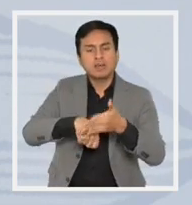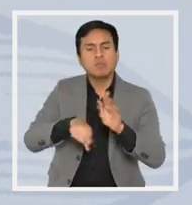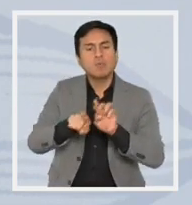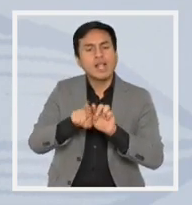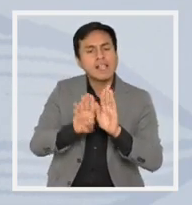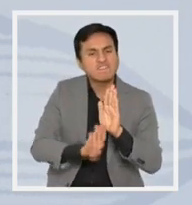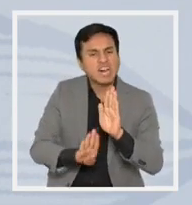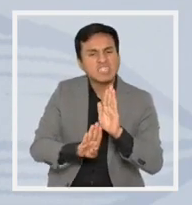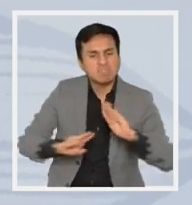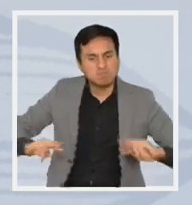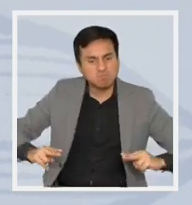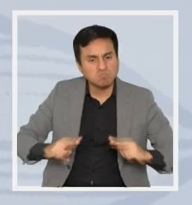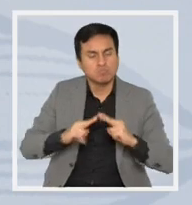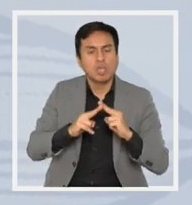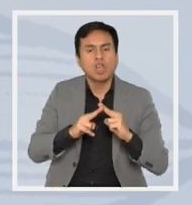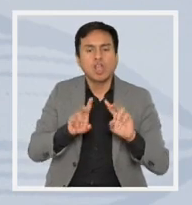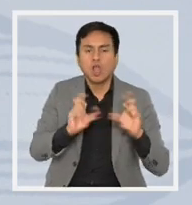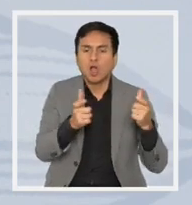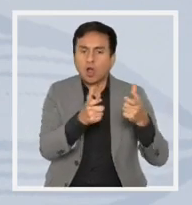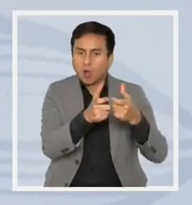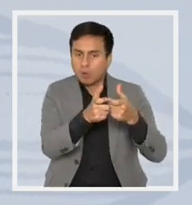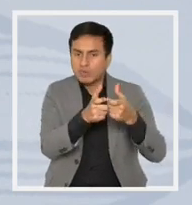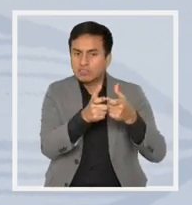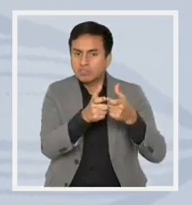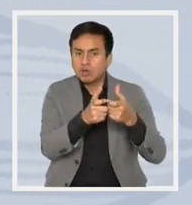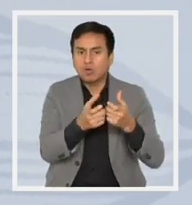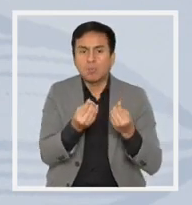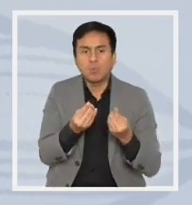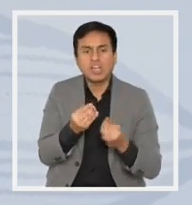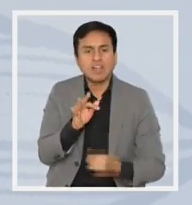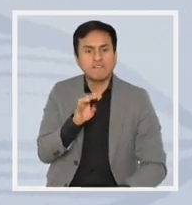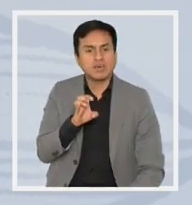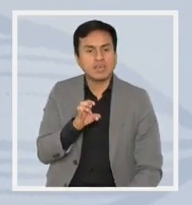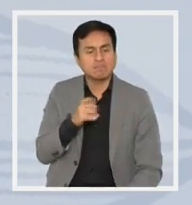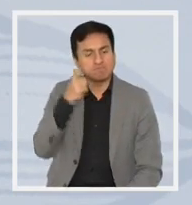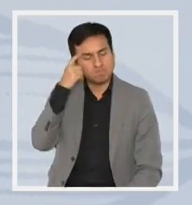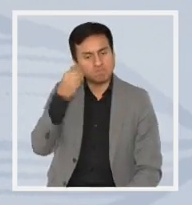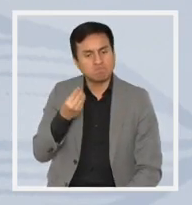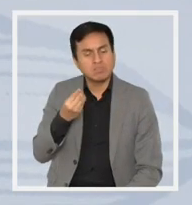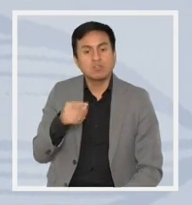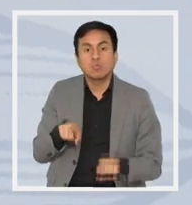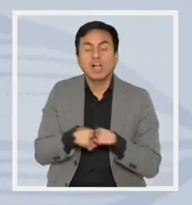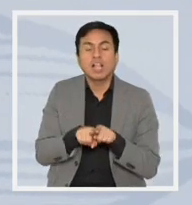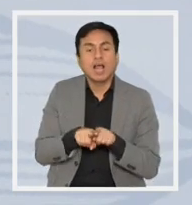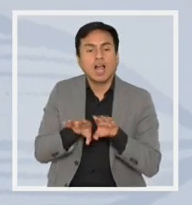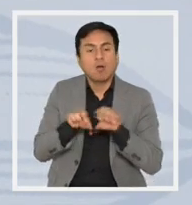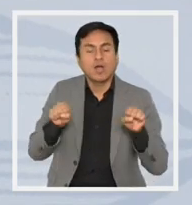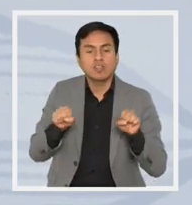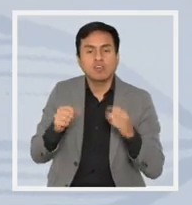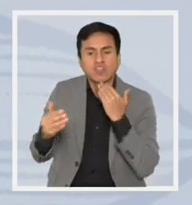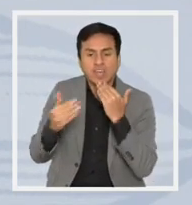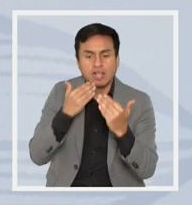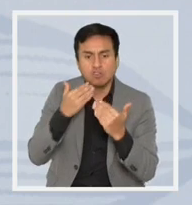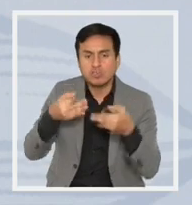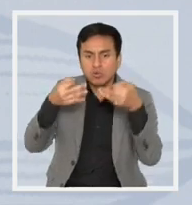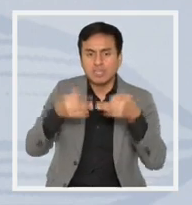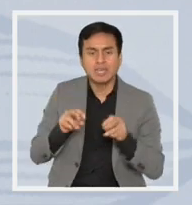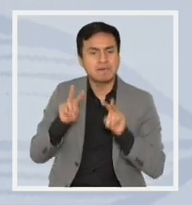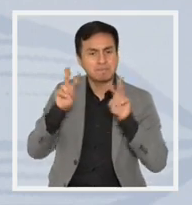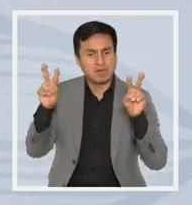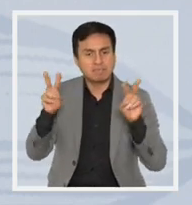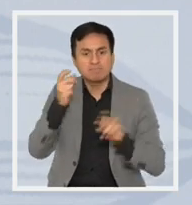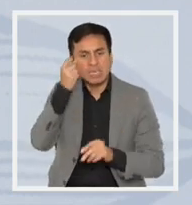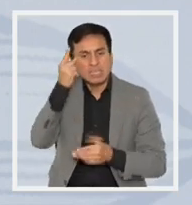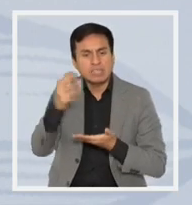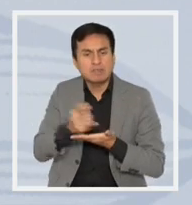bases de esta comisión de buena fe, un acuerdo a favor del diálogo, de la seguridad, de la paz y